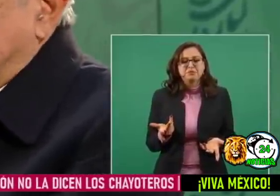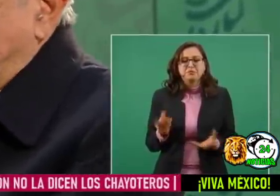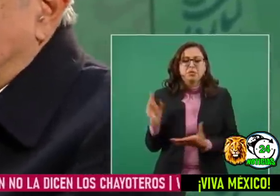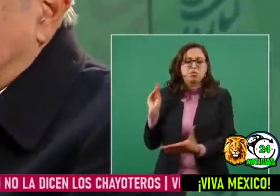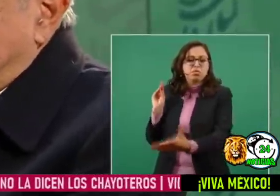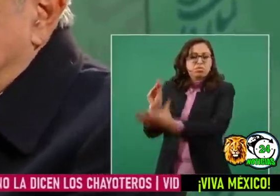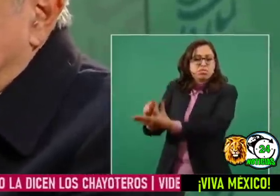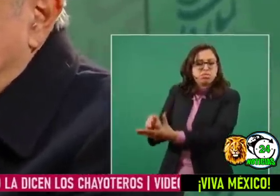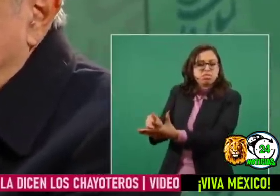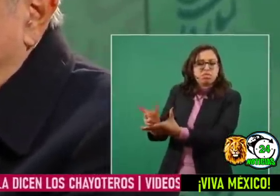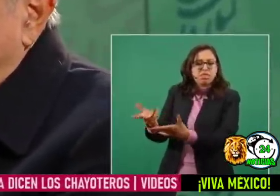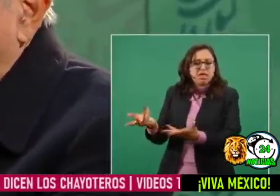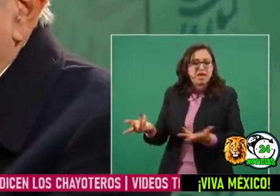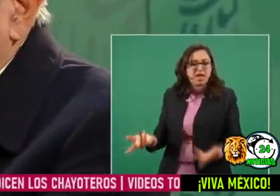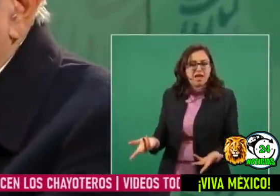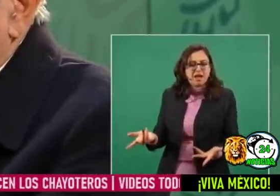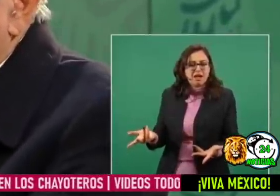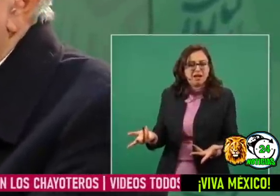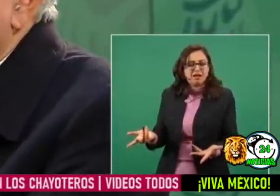estamos